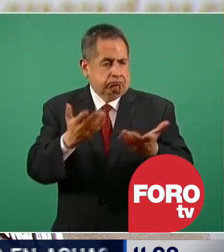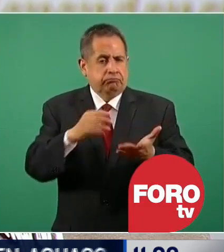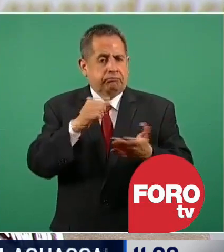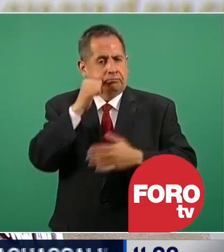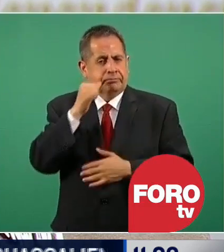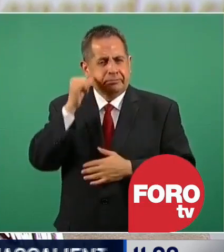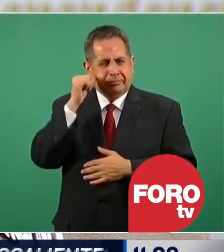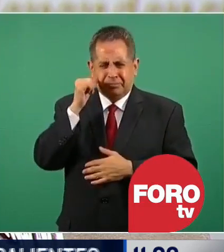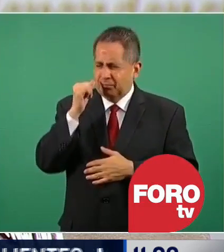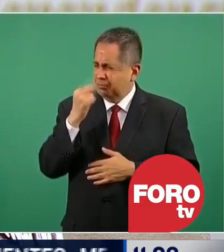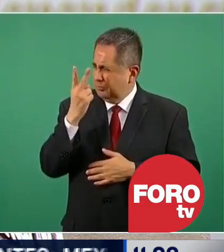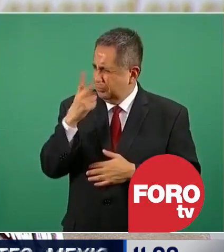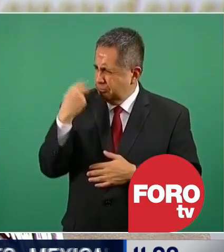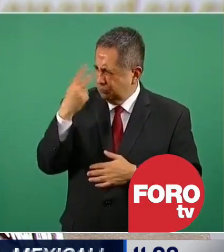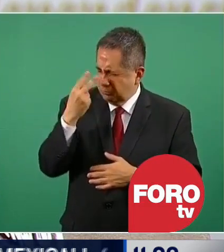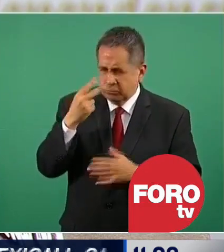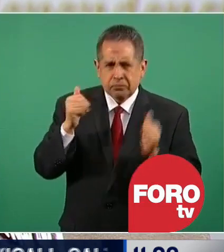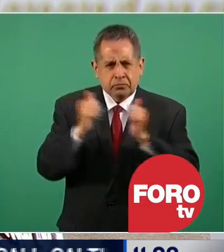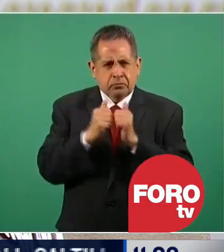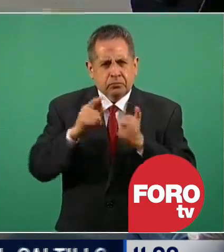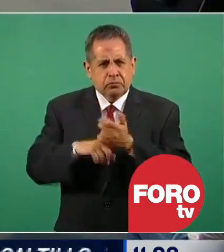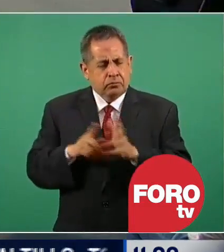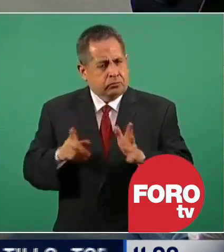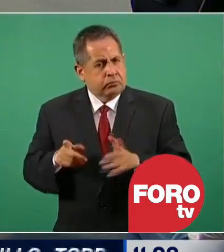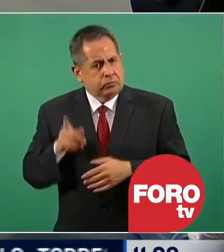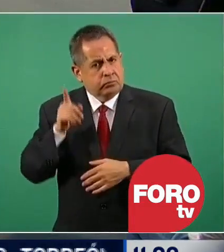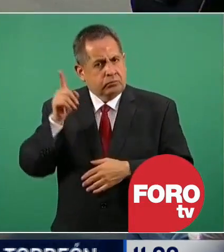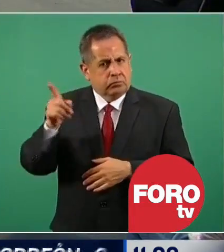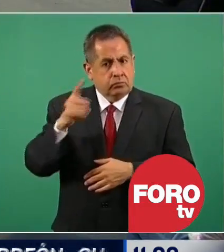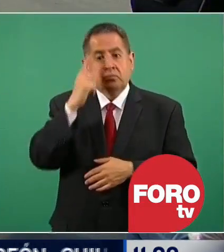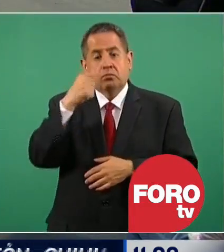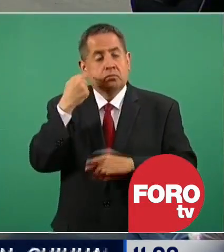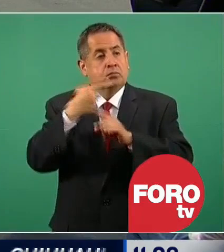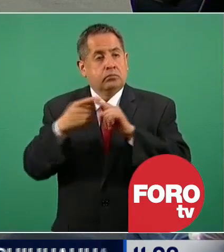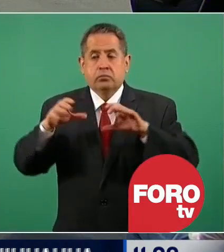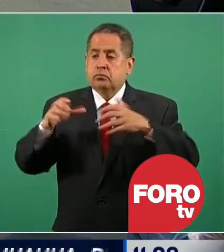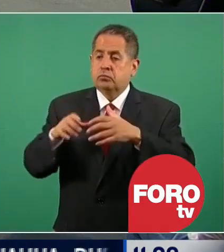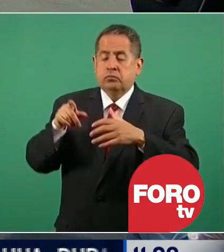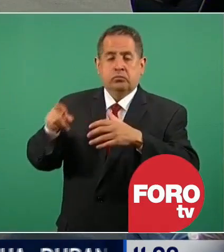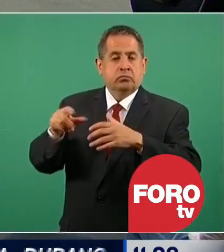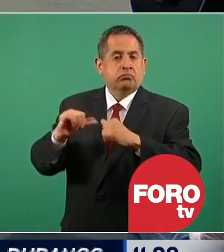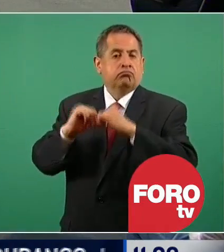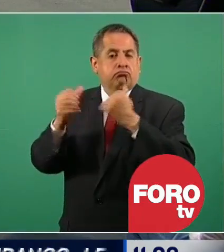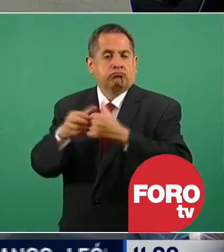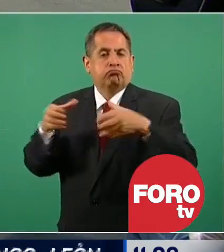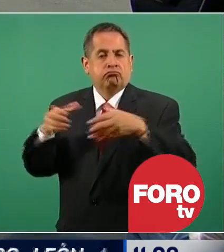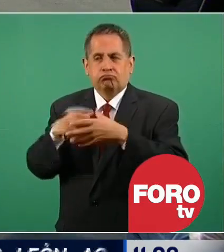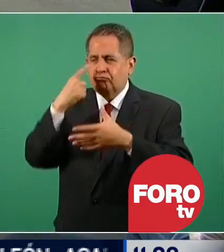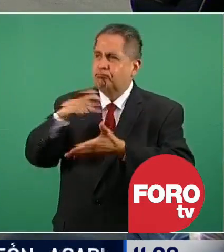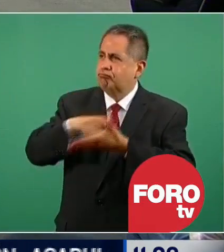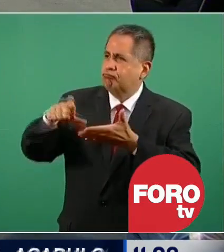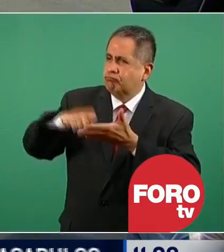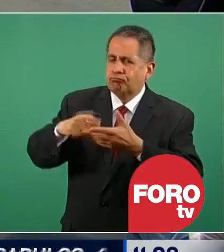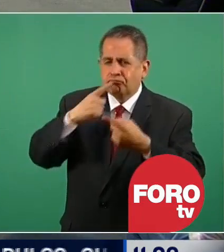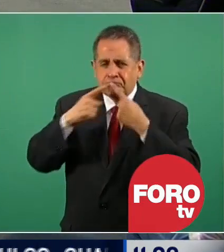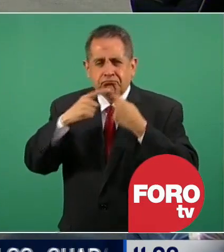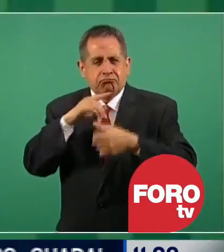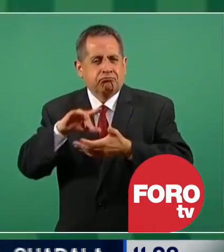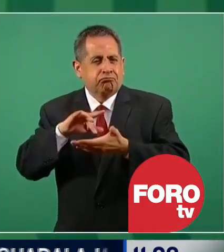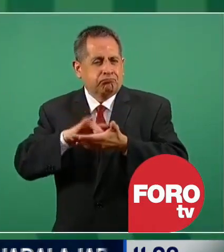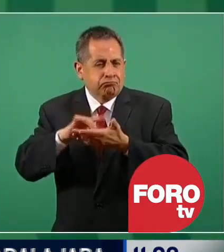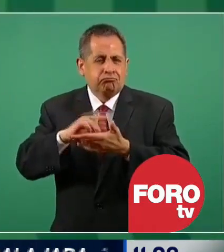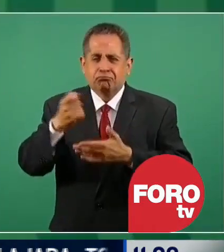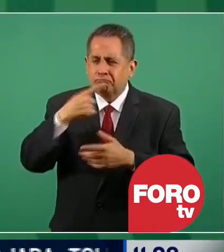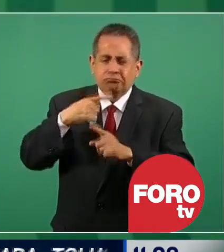estuvo pues casi 2 horas con la UNOPS, ¿no? Hora y media con la UNOPS en la compra de medicamentos, estuvo con